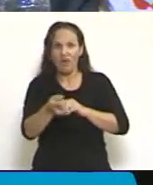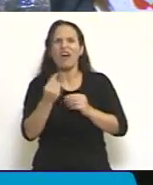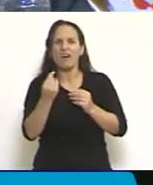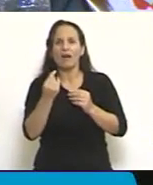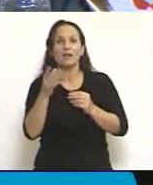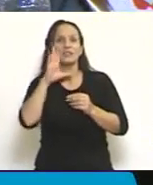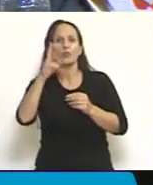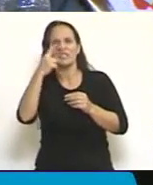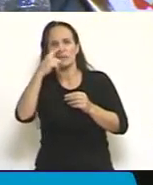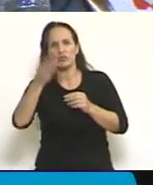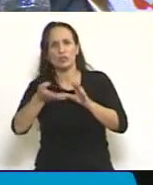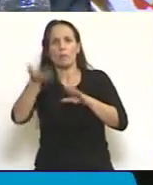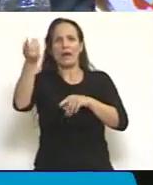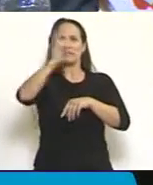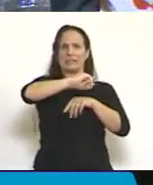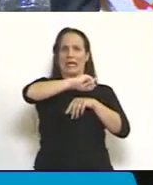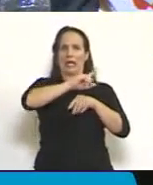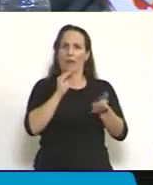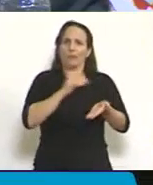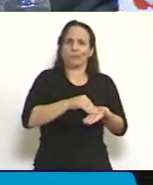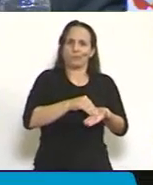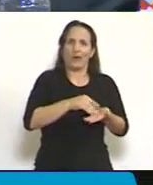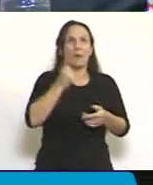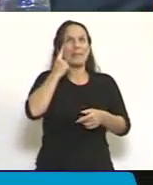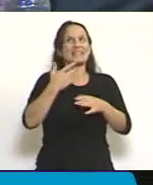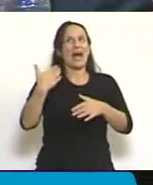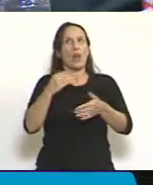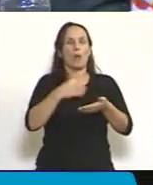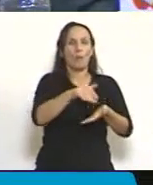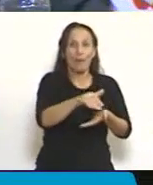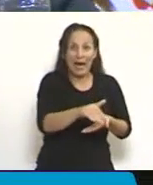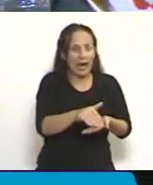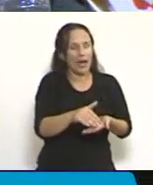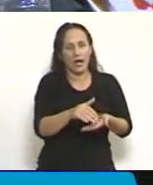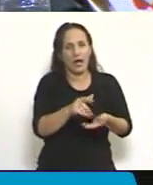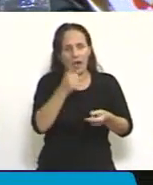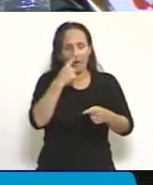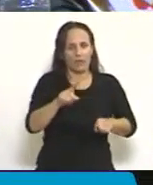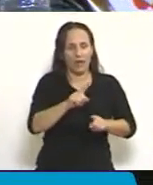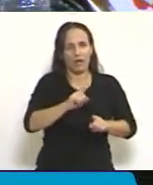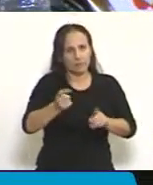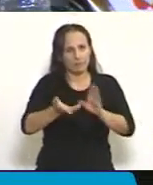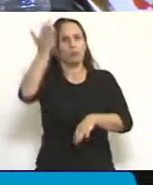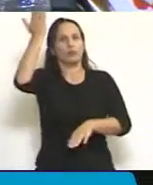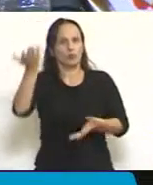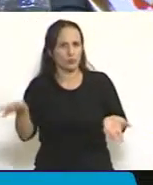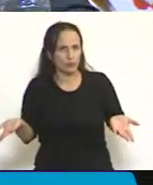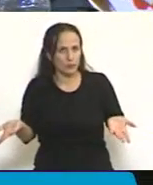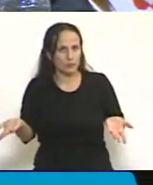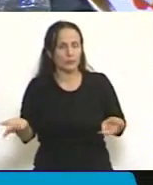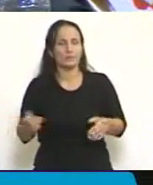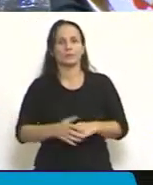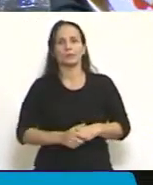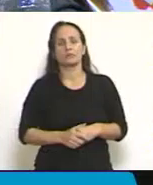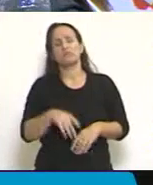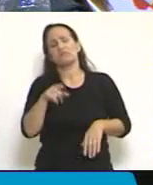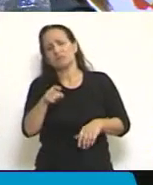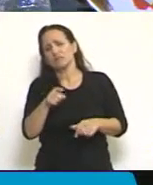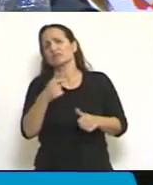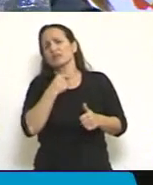Calcaño, en la reunión de la comisión mixta, hizo referencia a los intereses punitorios. Los intereses punitorios también debieron